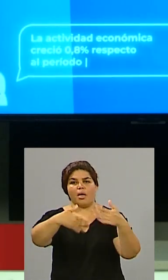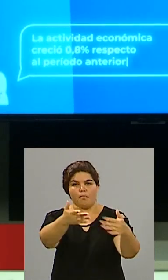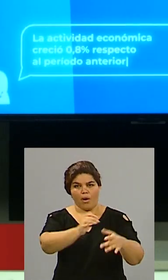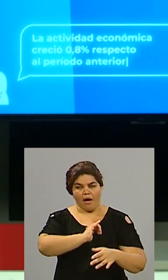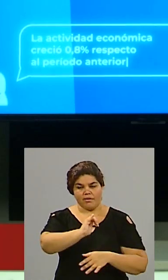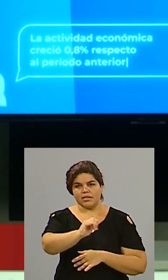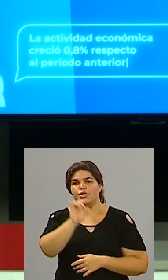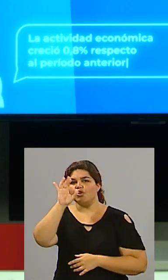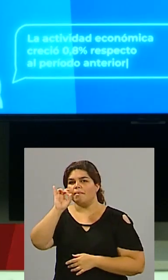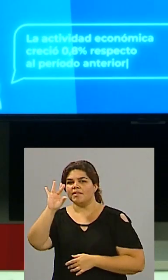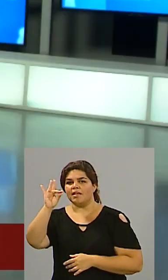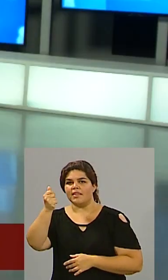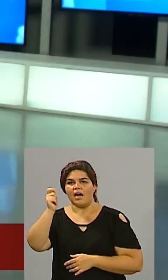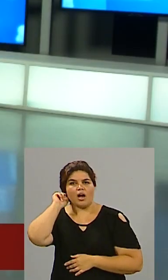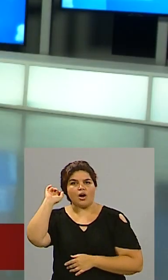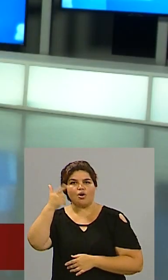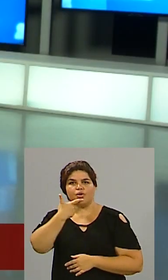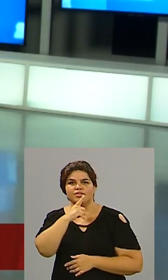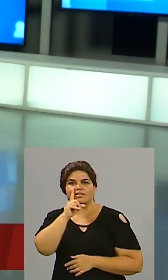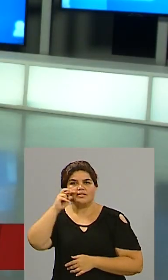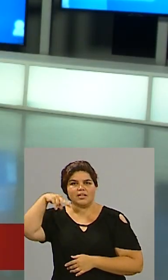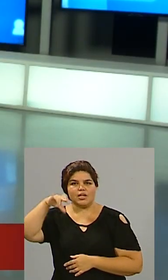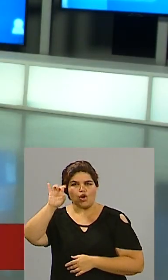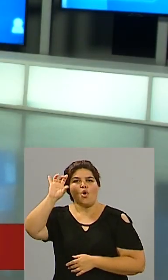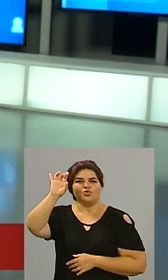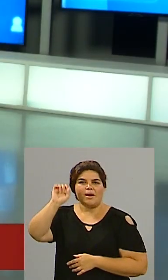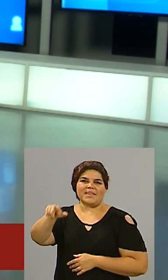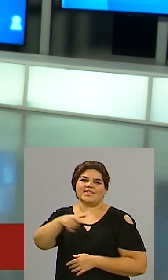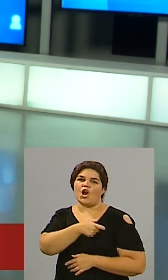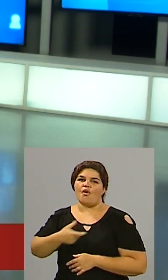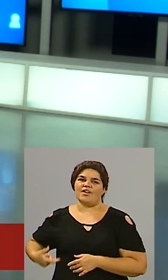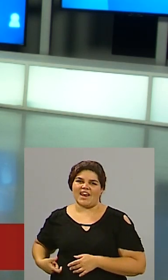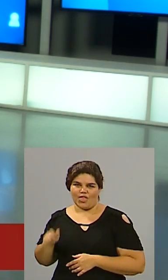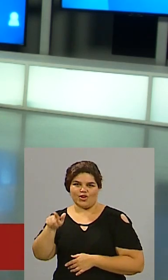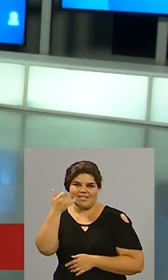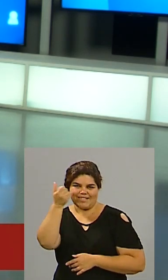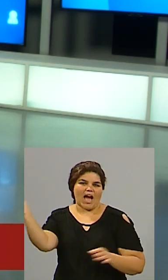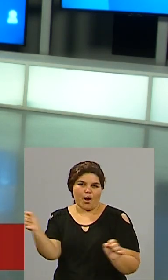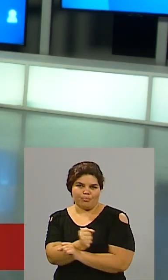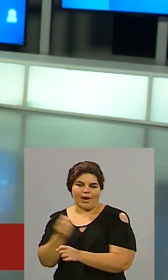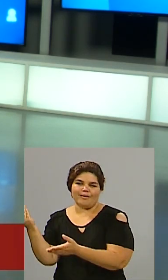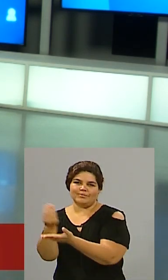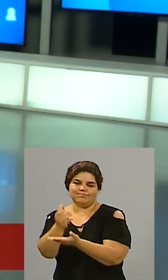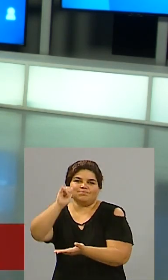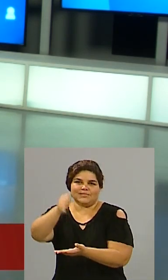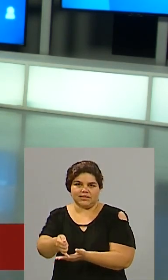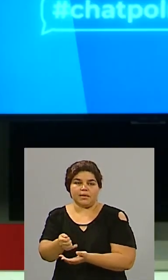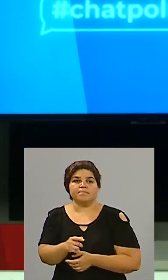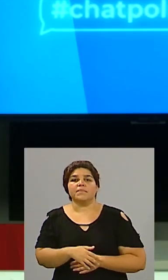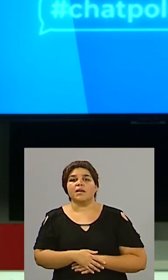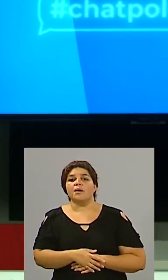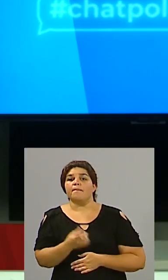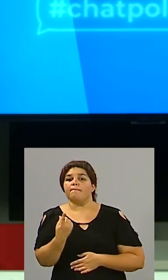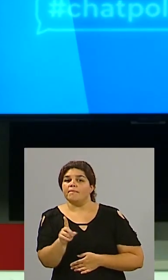decirlo todo cuando tengamos todo junto. Armadito. Por una cuestión de respeto, por más, uh-huh, de que hayan confirmaciones, que ya sepamos, bueno, lo cierto es